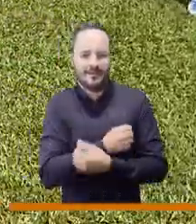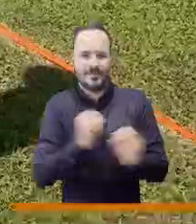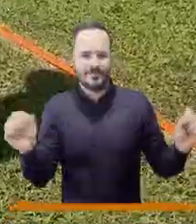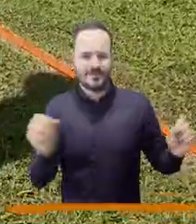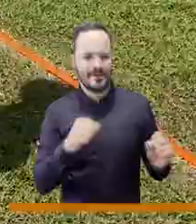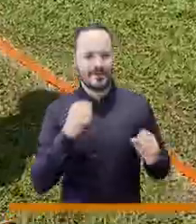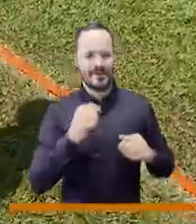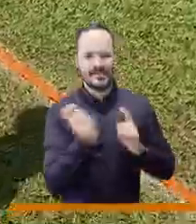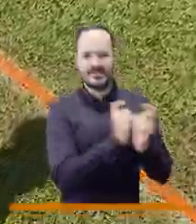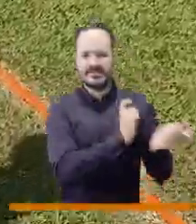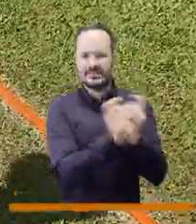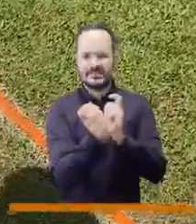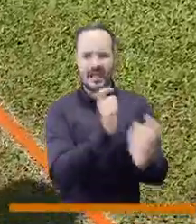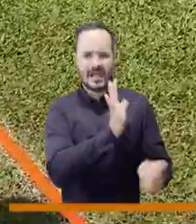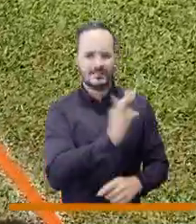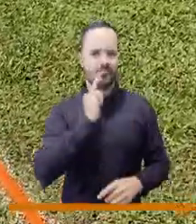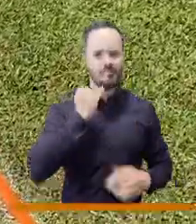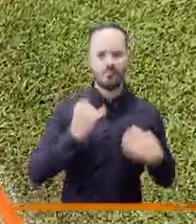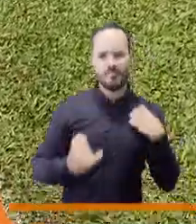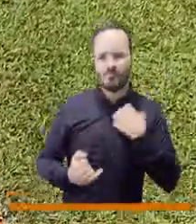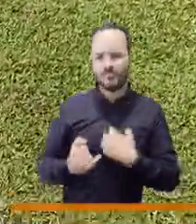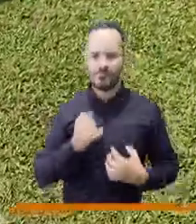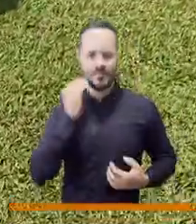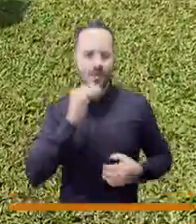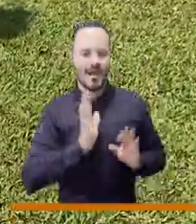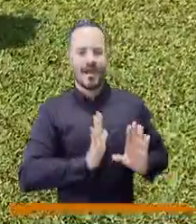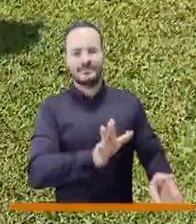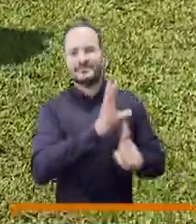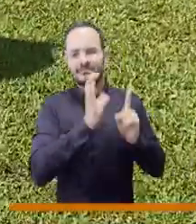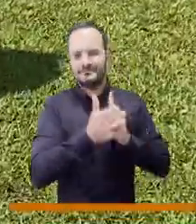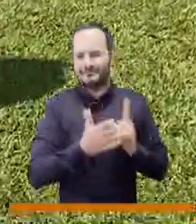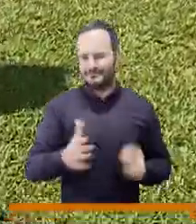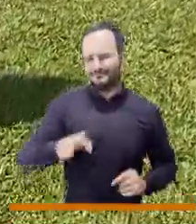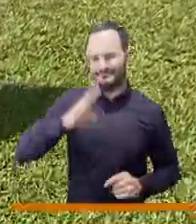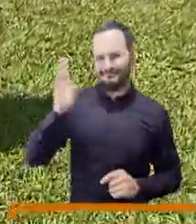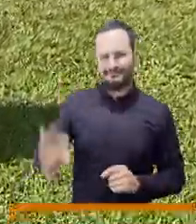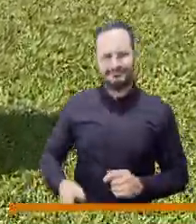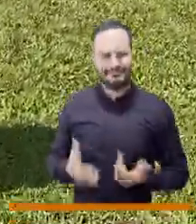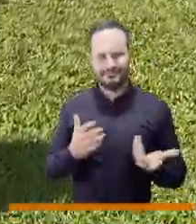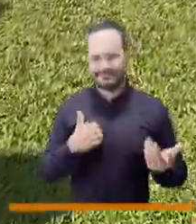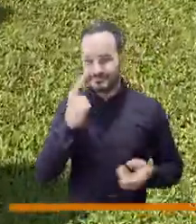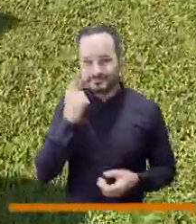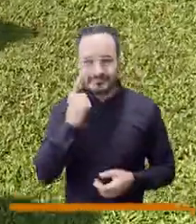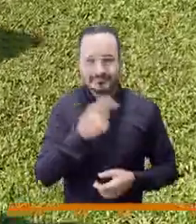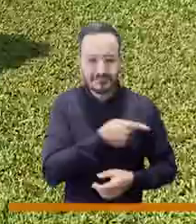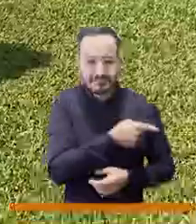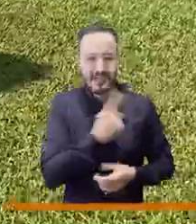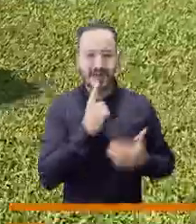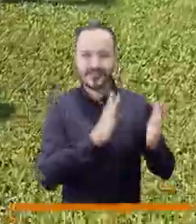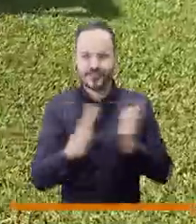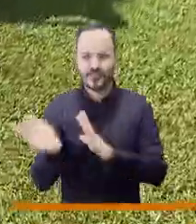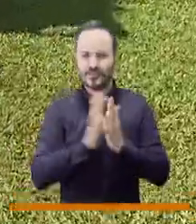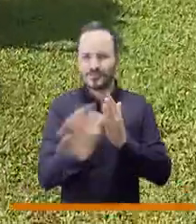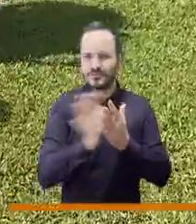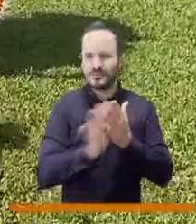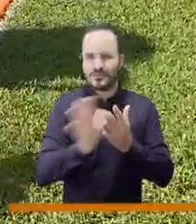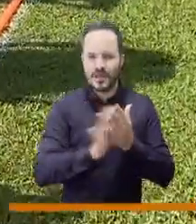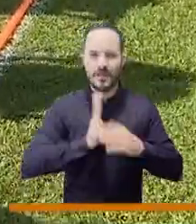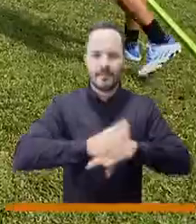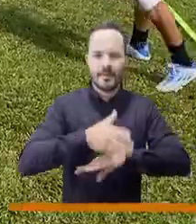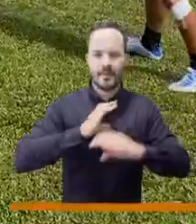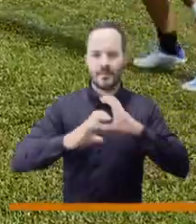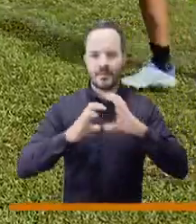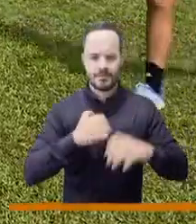juntas, que éramos enemigas, que nos envidiábamos. No, escúchalo, si escuchamos los discursos de las